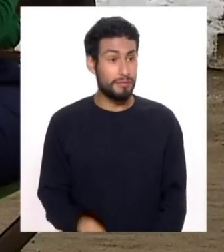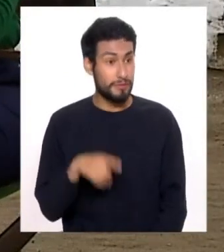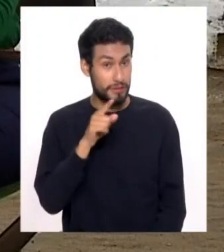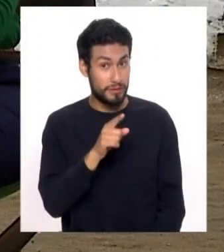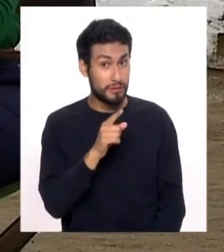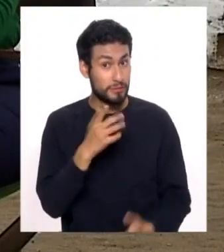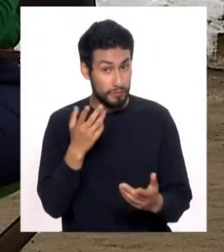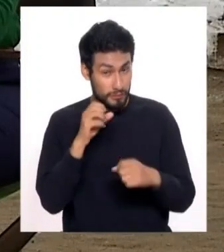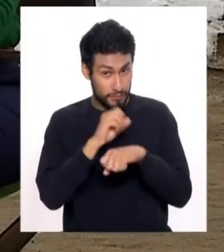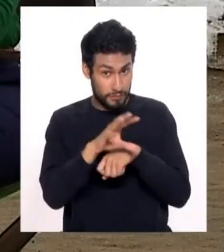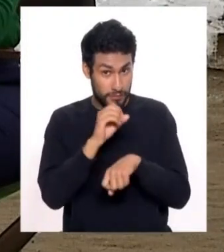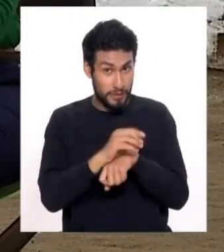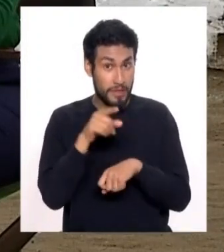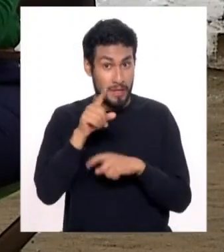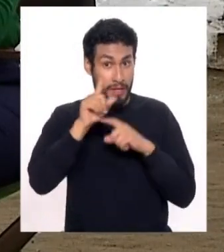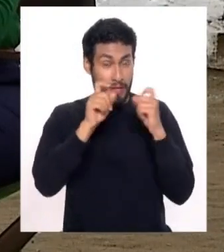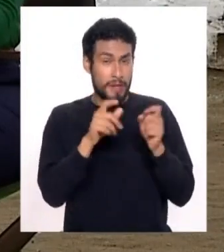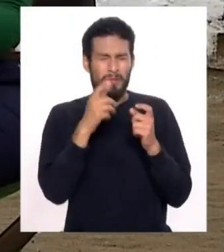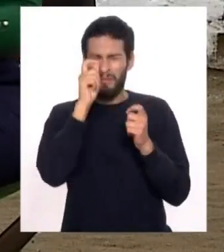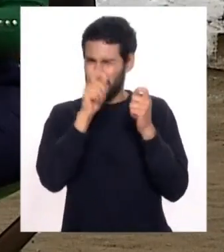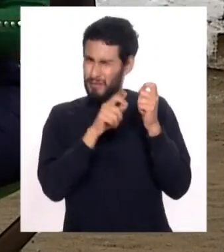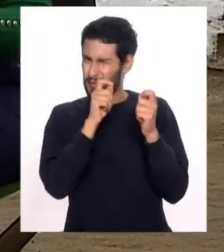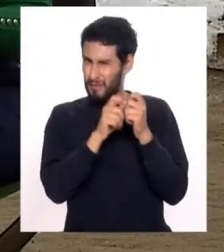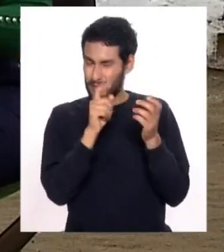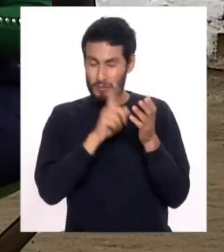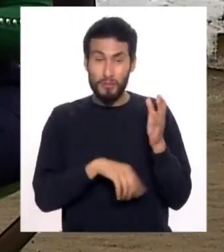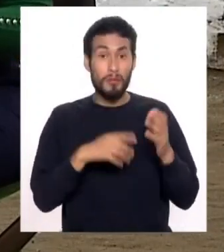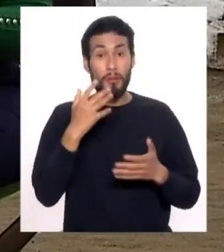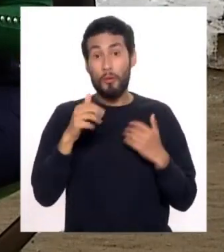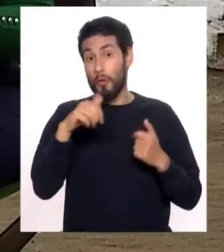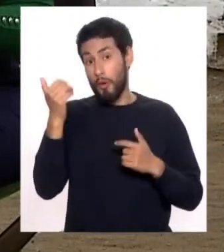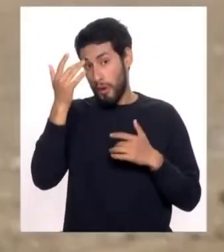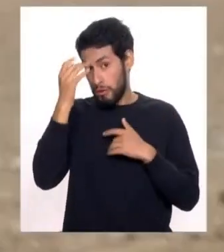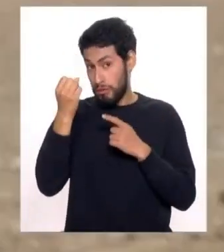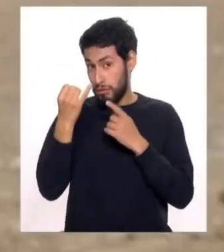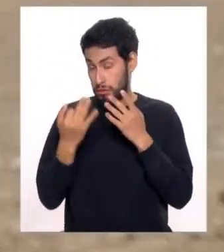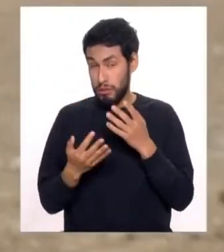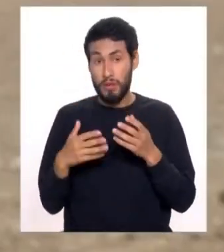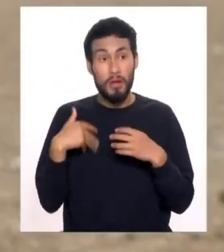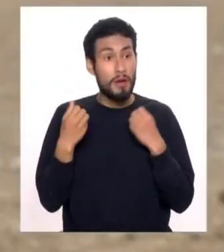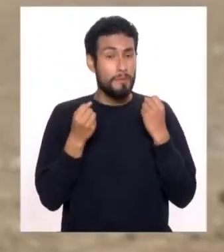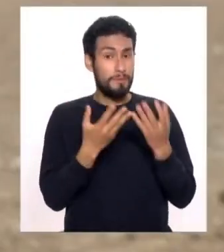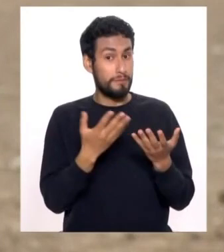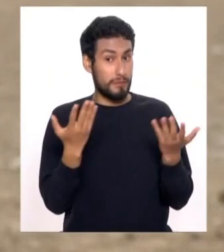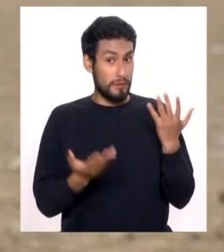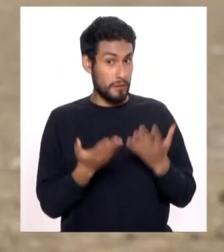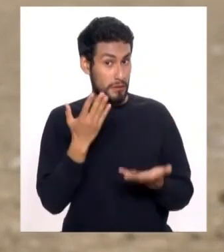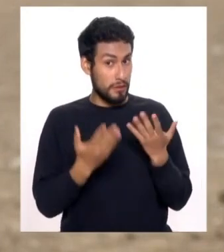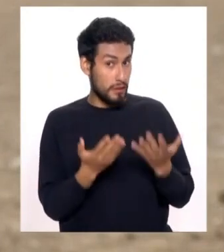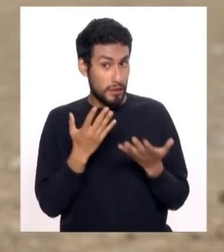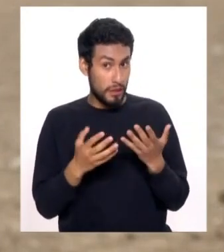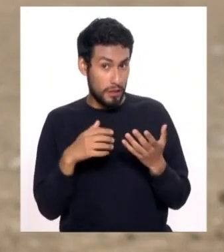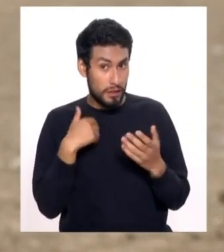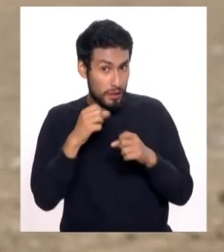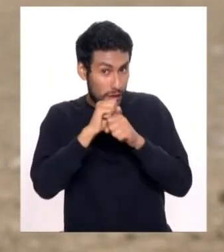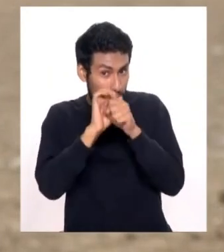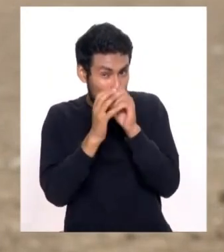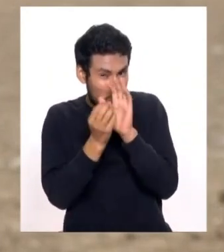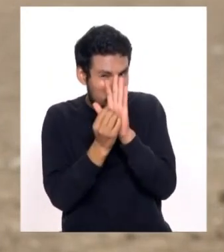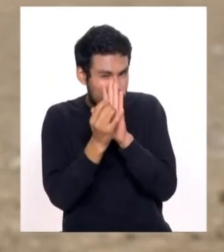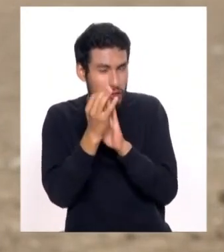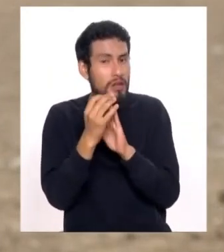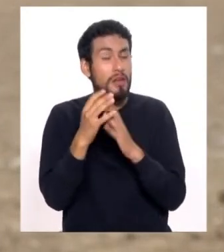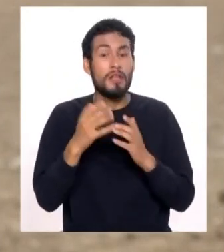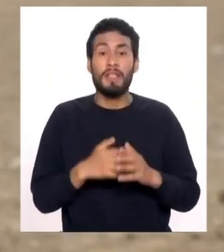el consejo es, porque es una consulta muy específica, podría haber otros factores que estén motivando la persistencia de las verrugas. Por otro lado,